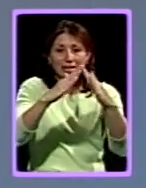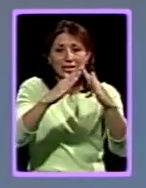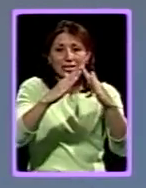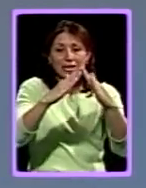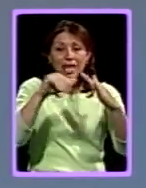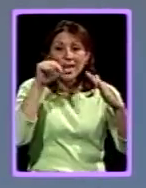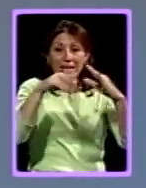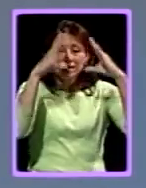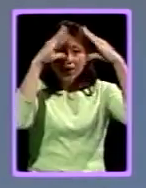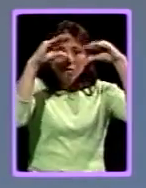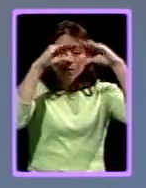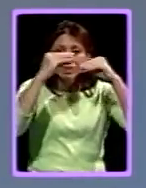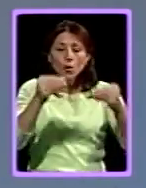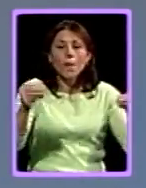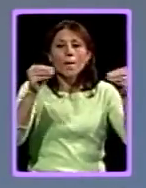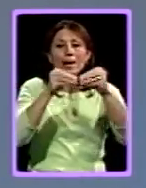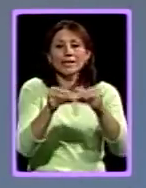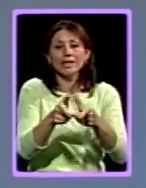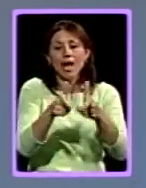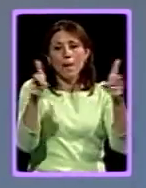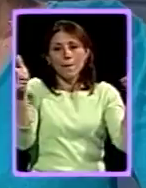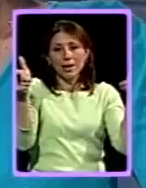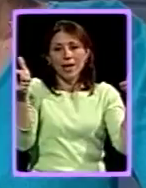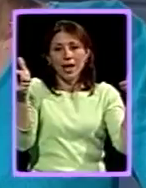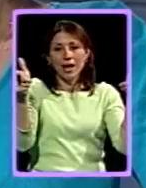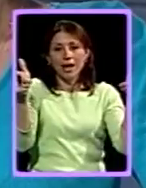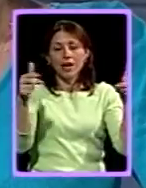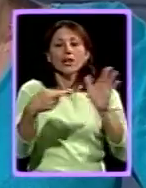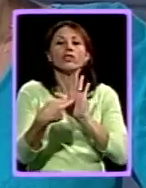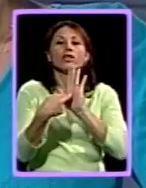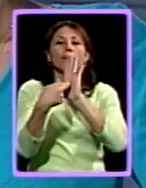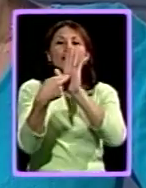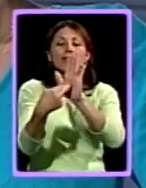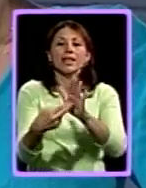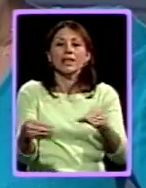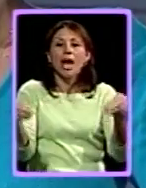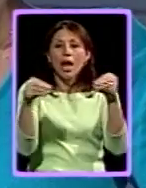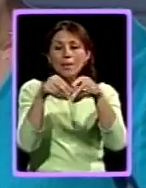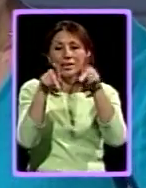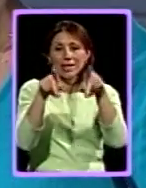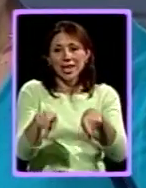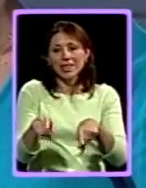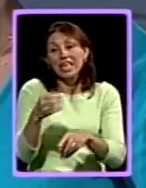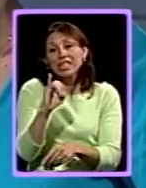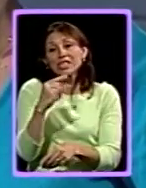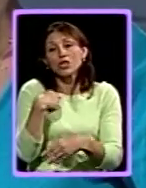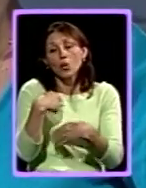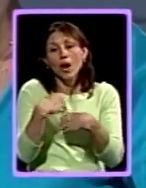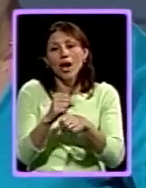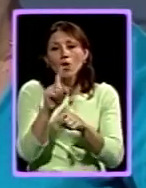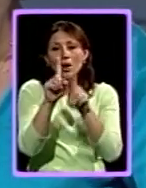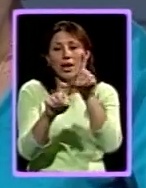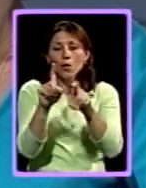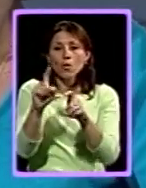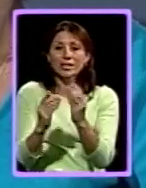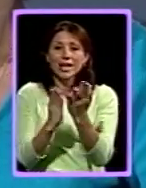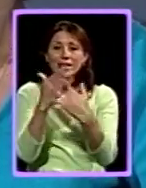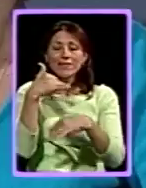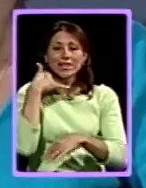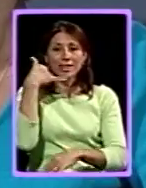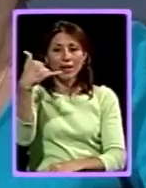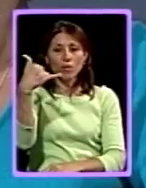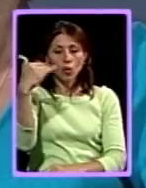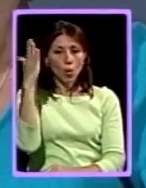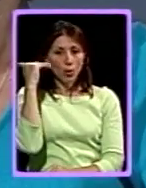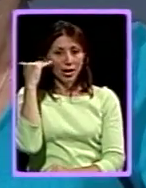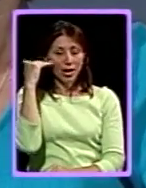ser mucho más amplia y representa a más población que cuando yo hago la encuesta telefónica. ¿Por qué? Porque en el